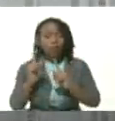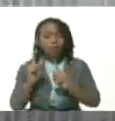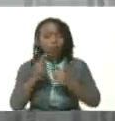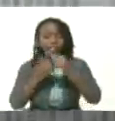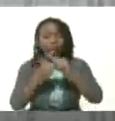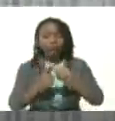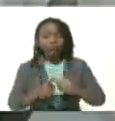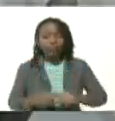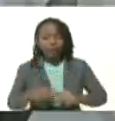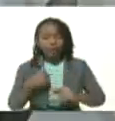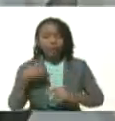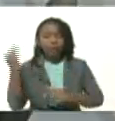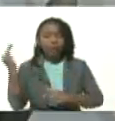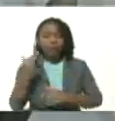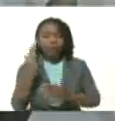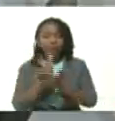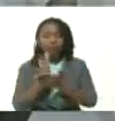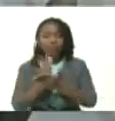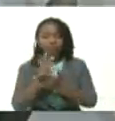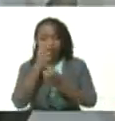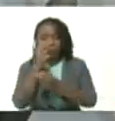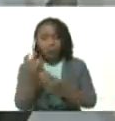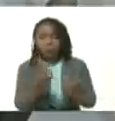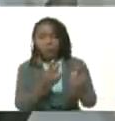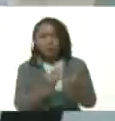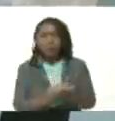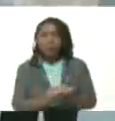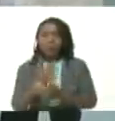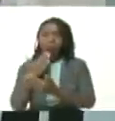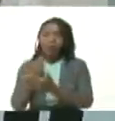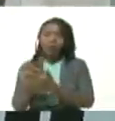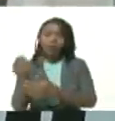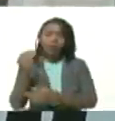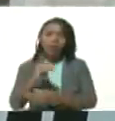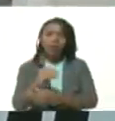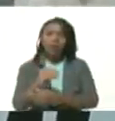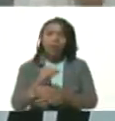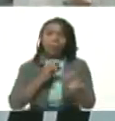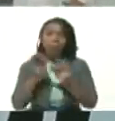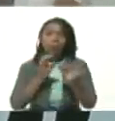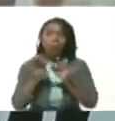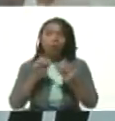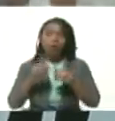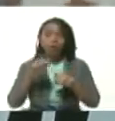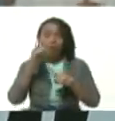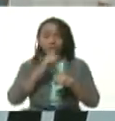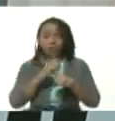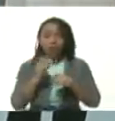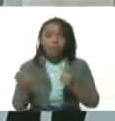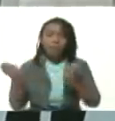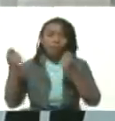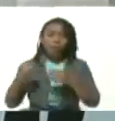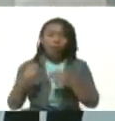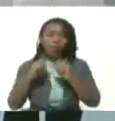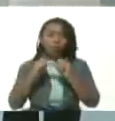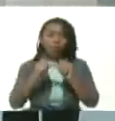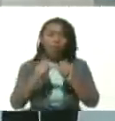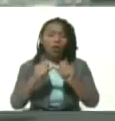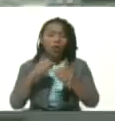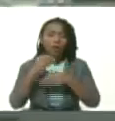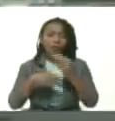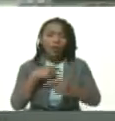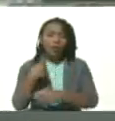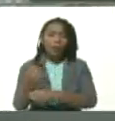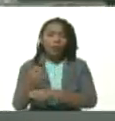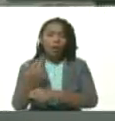sumemos siempre va a ser bienvenida. Gracias. Adicionalmente, comentarles de que este año seguimos apostando y seguimos haciendo inversiones en